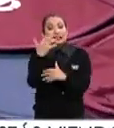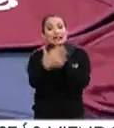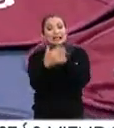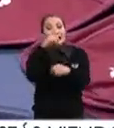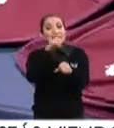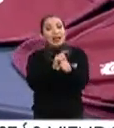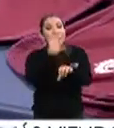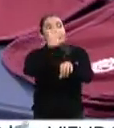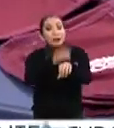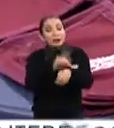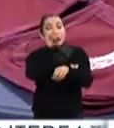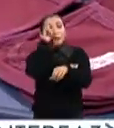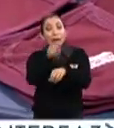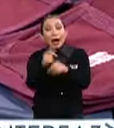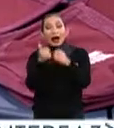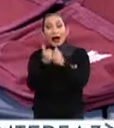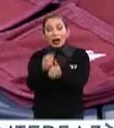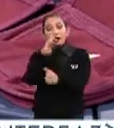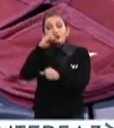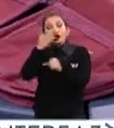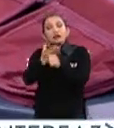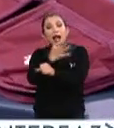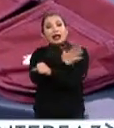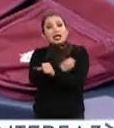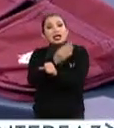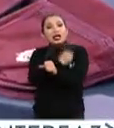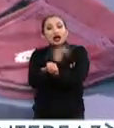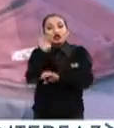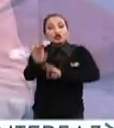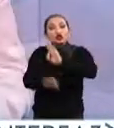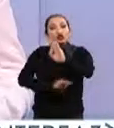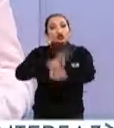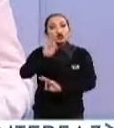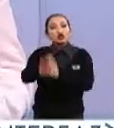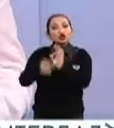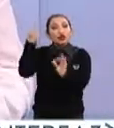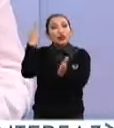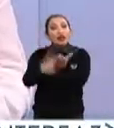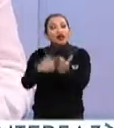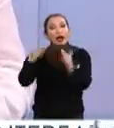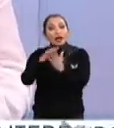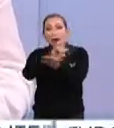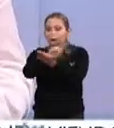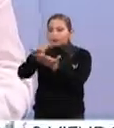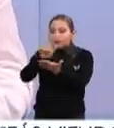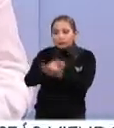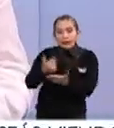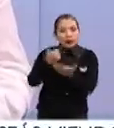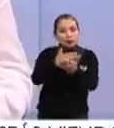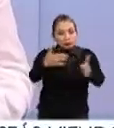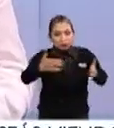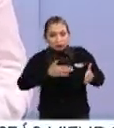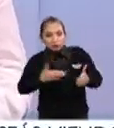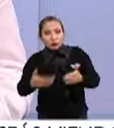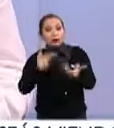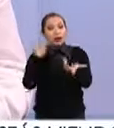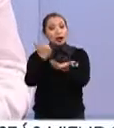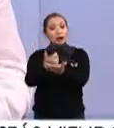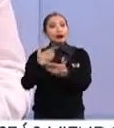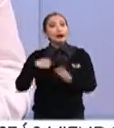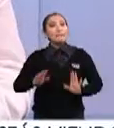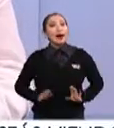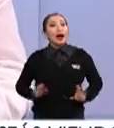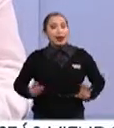15 días en estar, en responsabilizarnos de lo que nos compete en el hogar y colaborar con la pareja. ¿Por